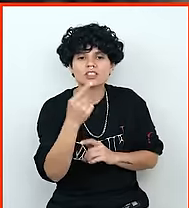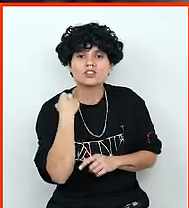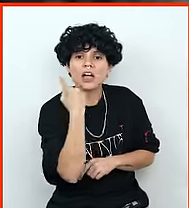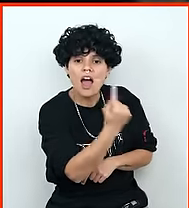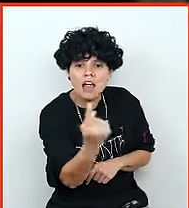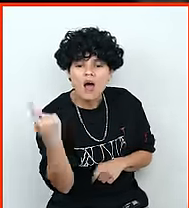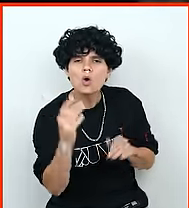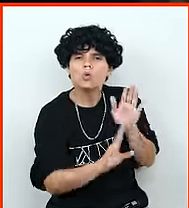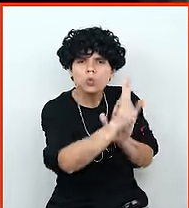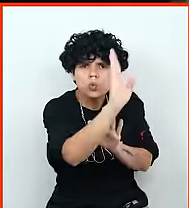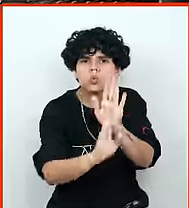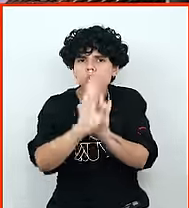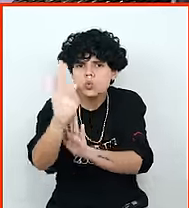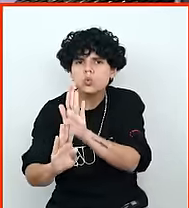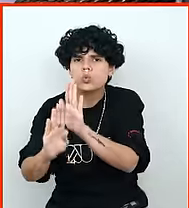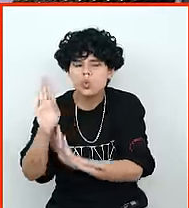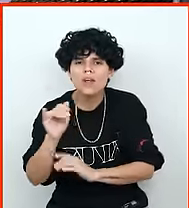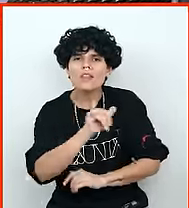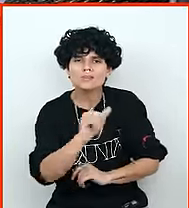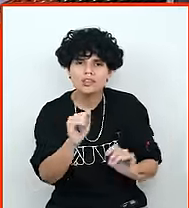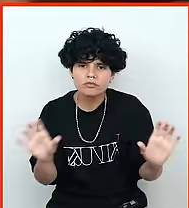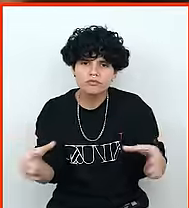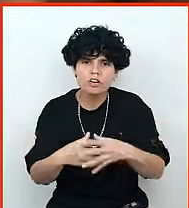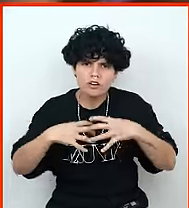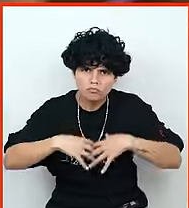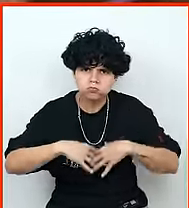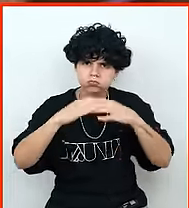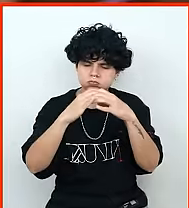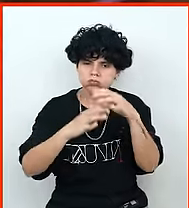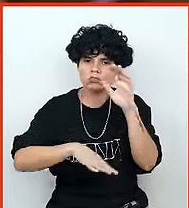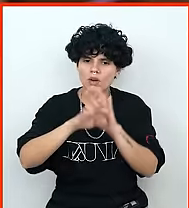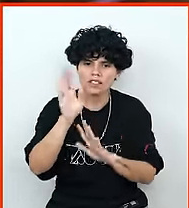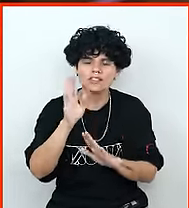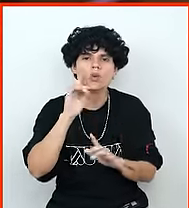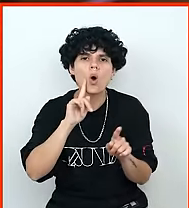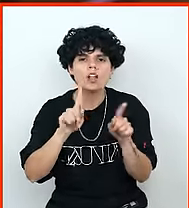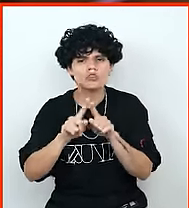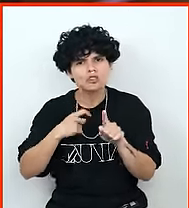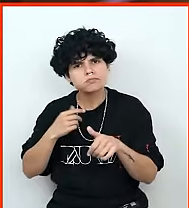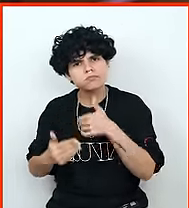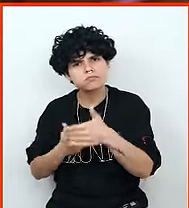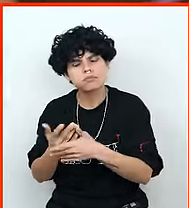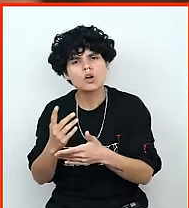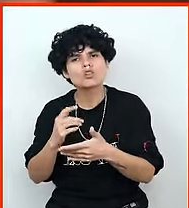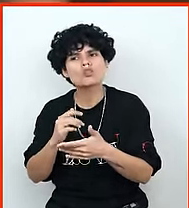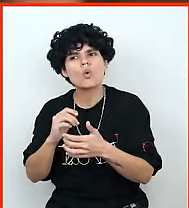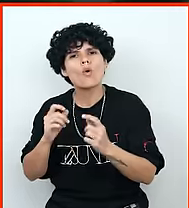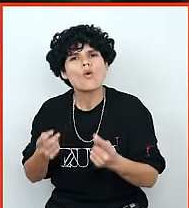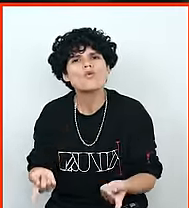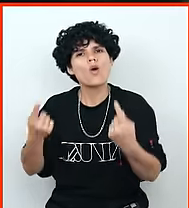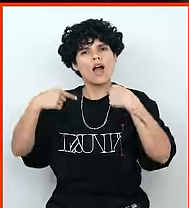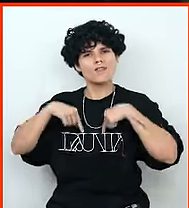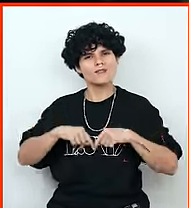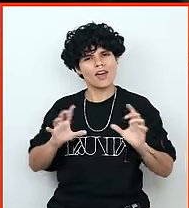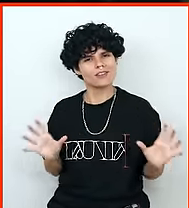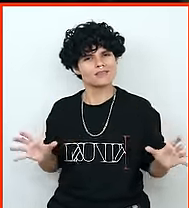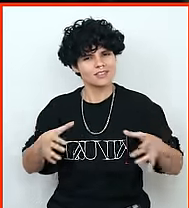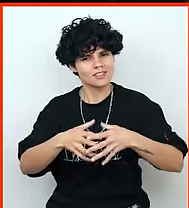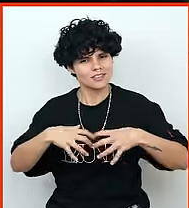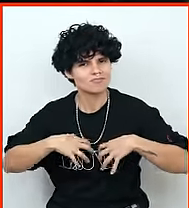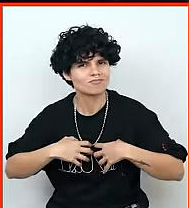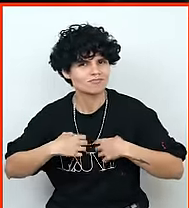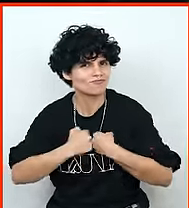su cuenta, pero en conjunto también. Claro, todo siempre vuelve, esa siempre ha sido nuestra mentalidad, todo siempre vuelve al mismo castillo. Háblame de DJ